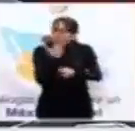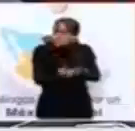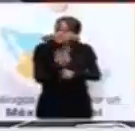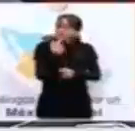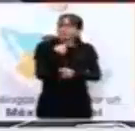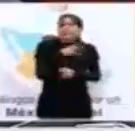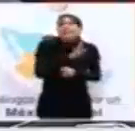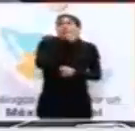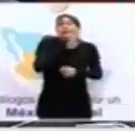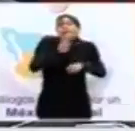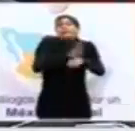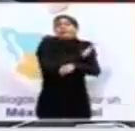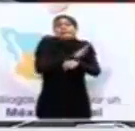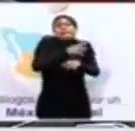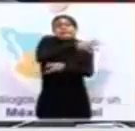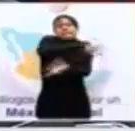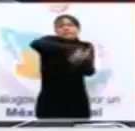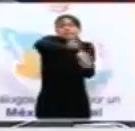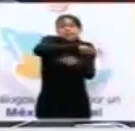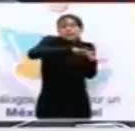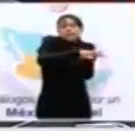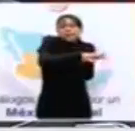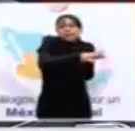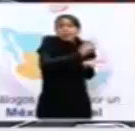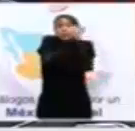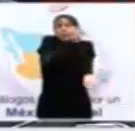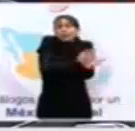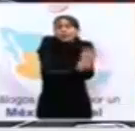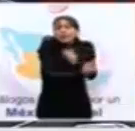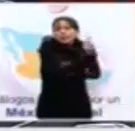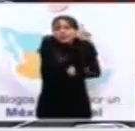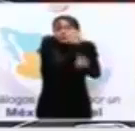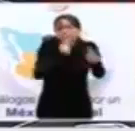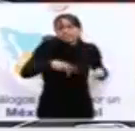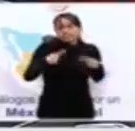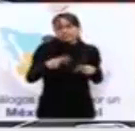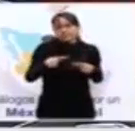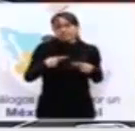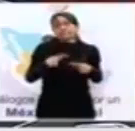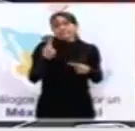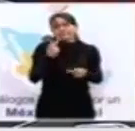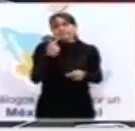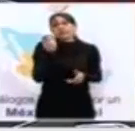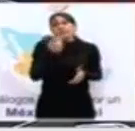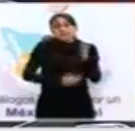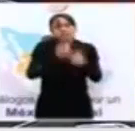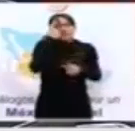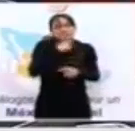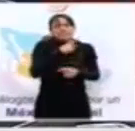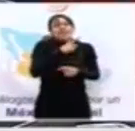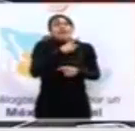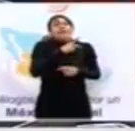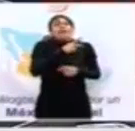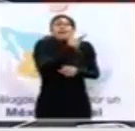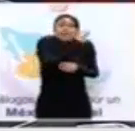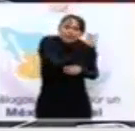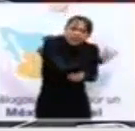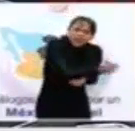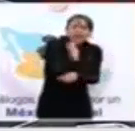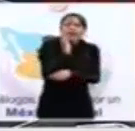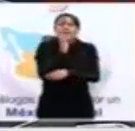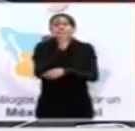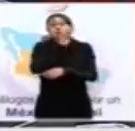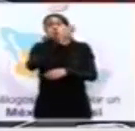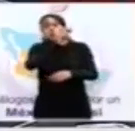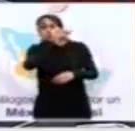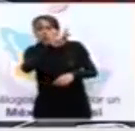Y yo creo que es mucho mejor y mucho más eficiente para el sector rural y para el campo, y que invirtamos